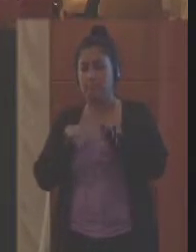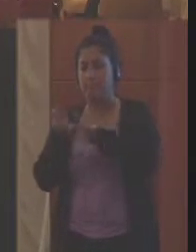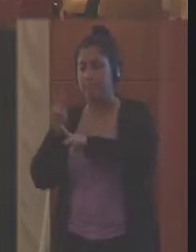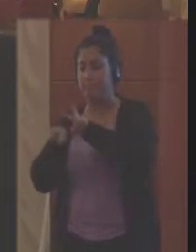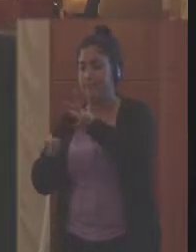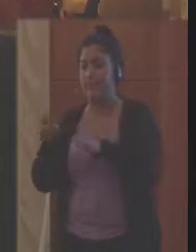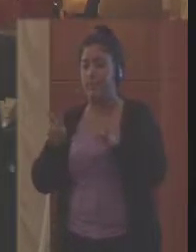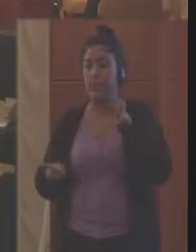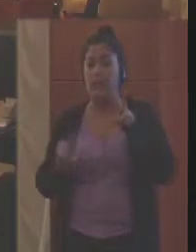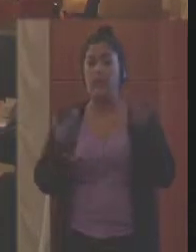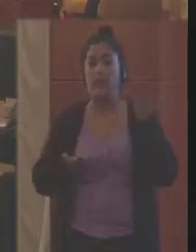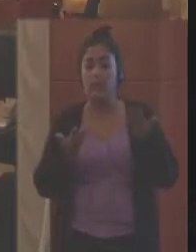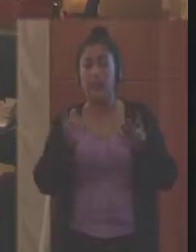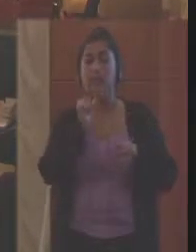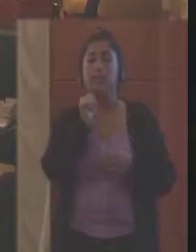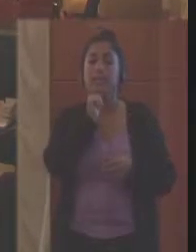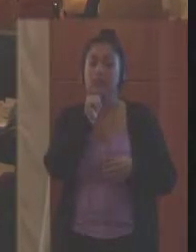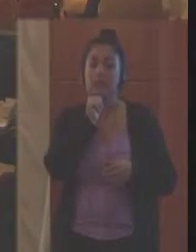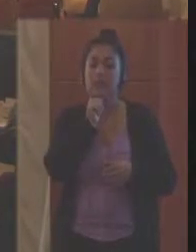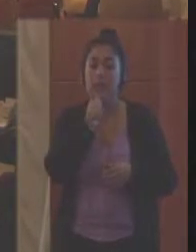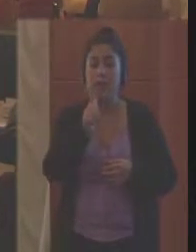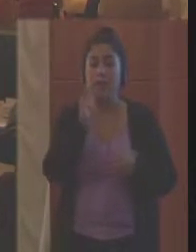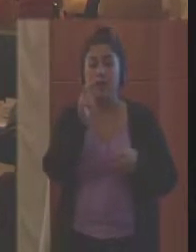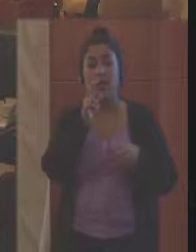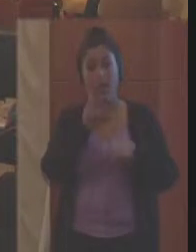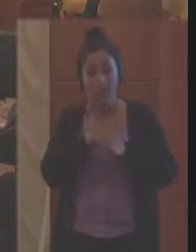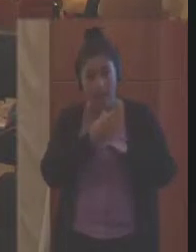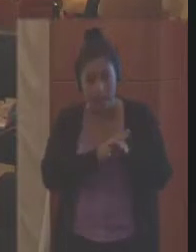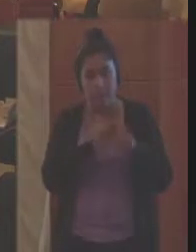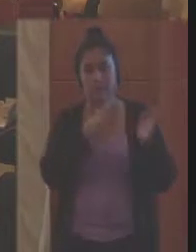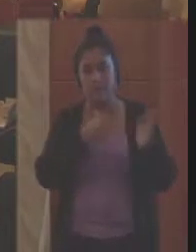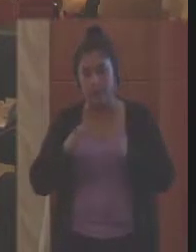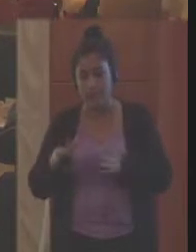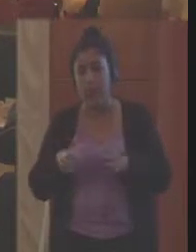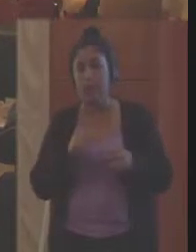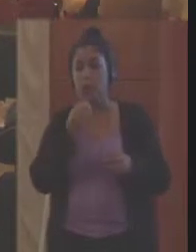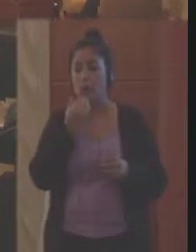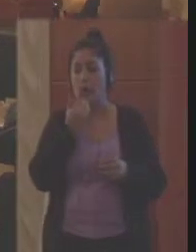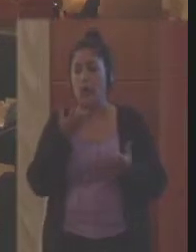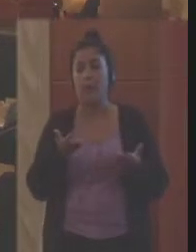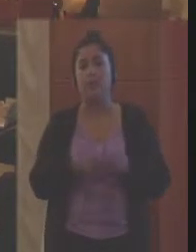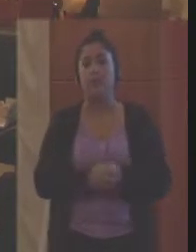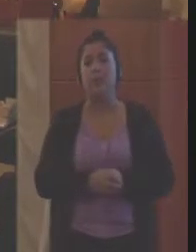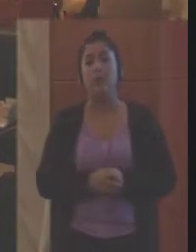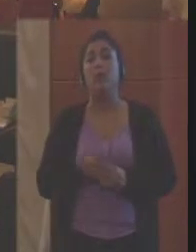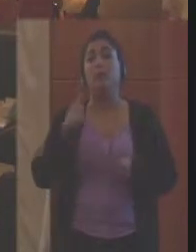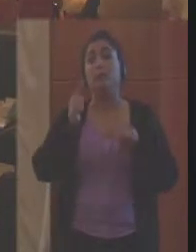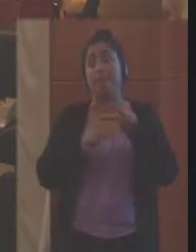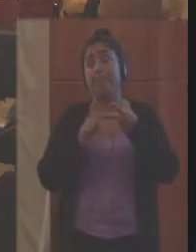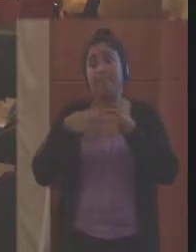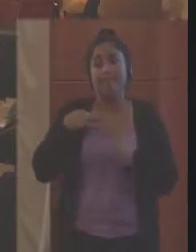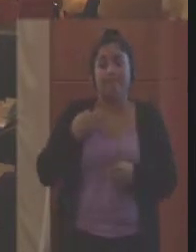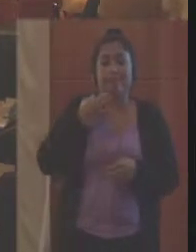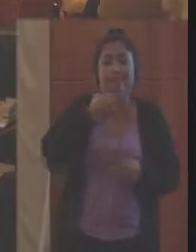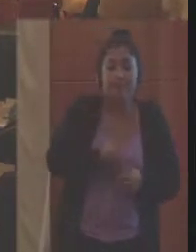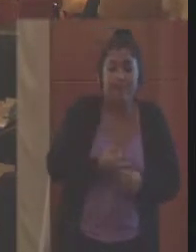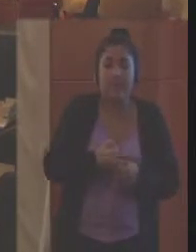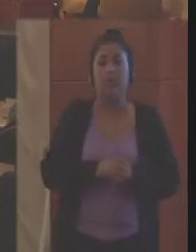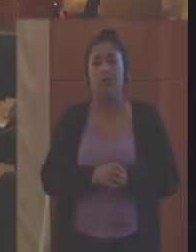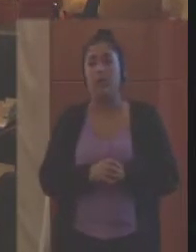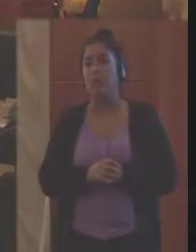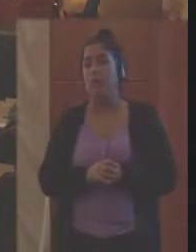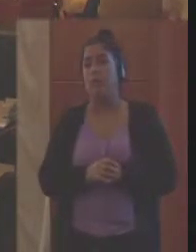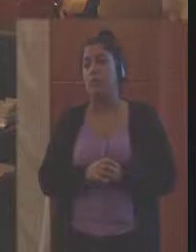para trabajar sobre el esquema y buscar mecanismos. Eso es una oportunidad. Pero la voluntad es la voluntad que tienen